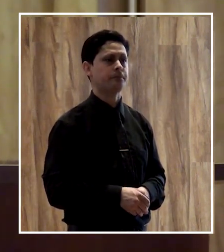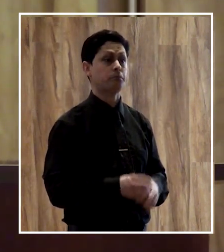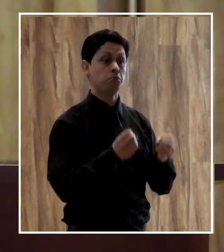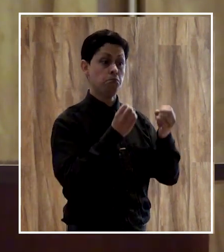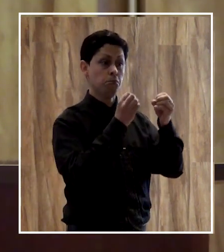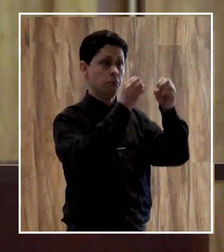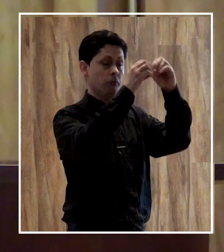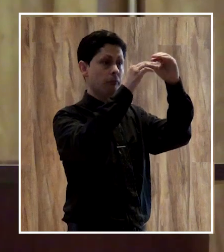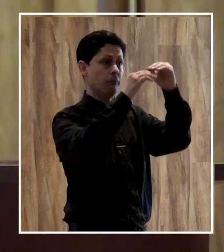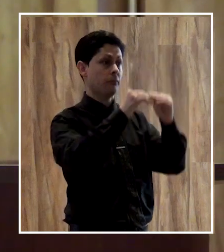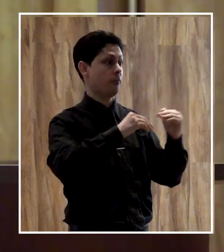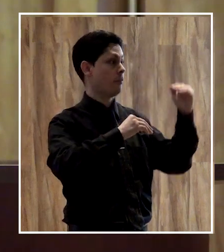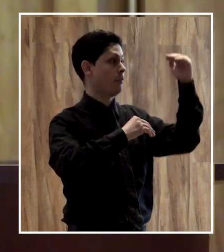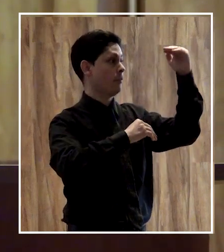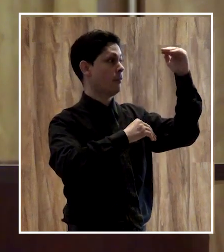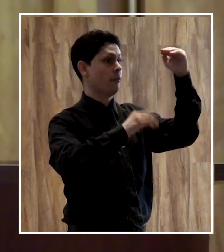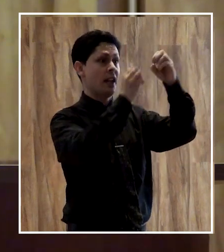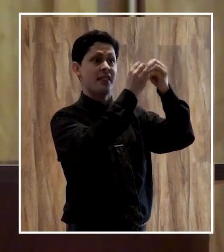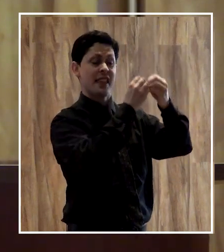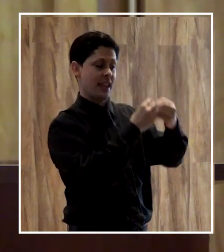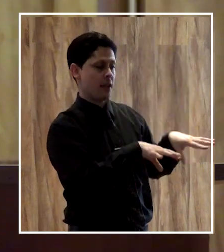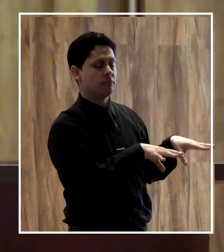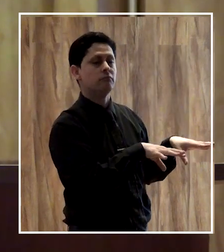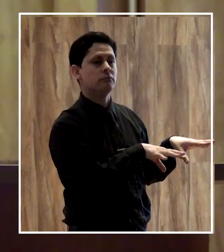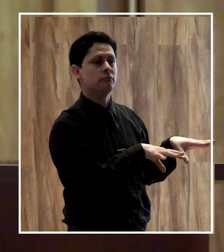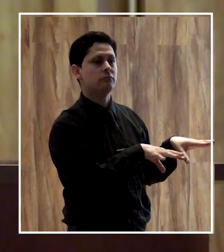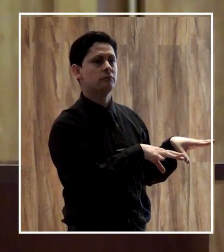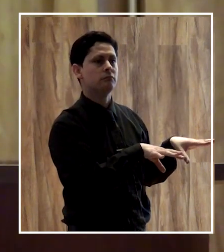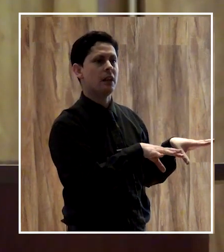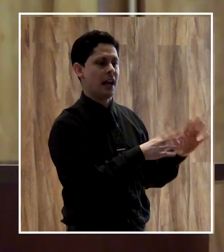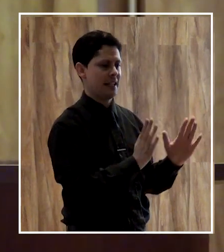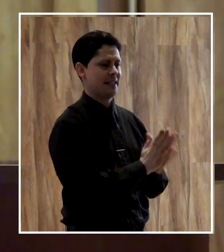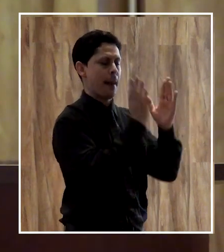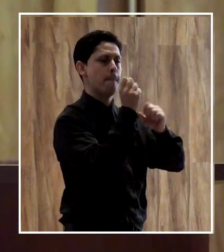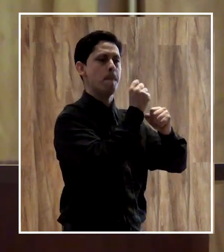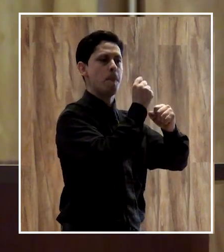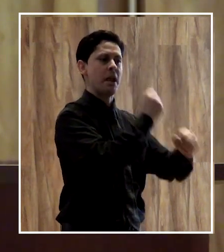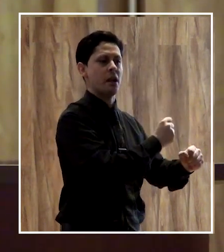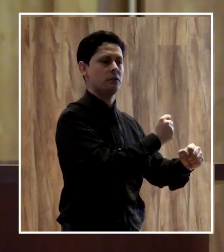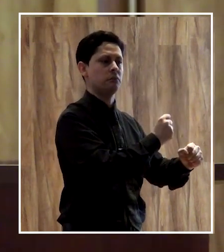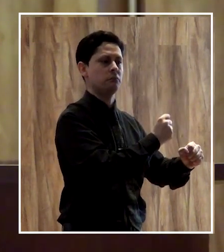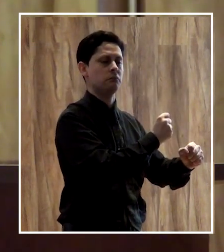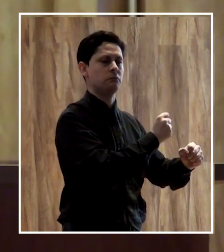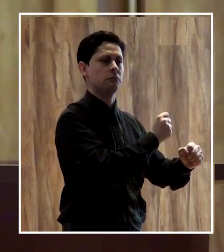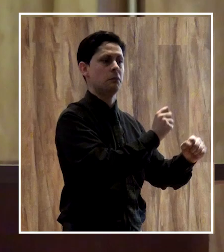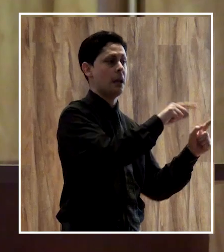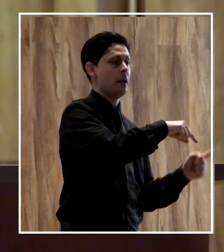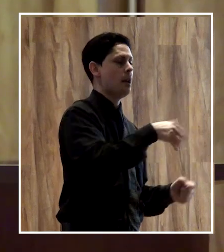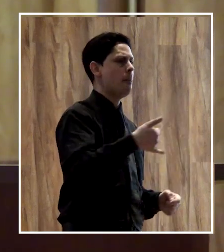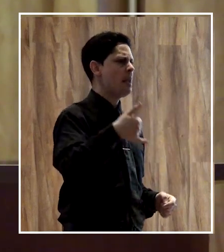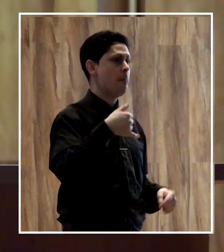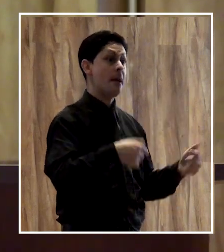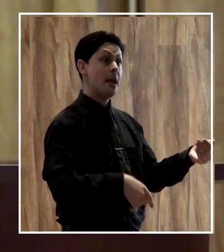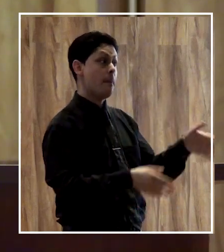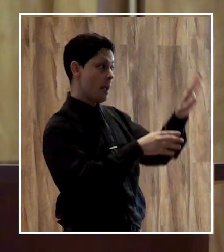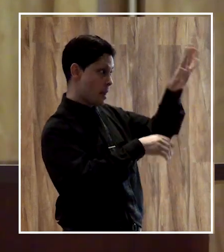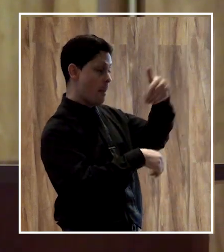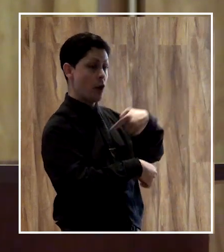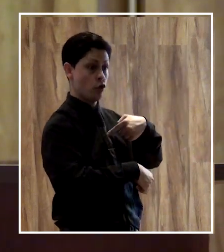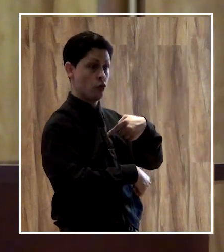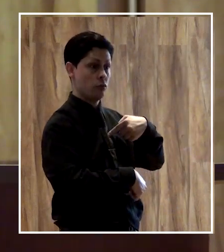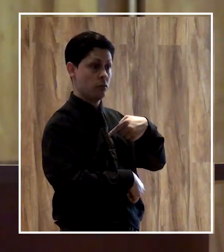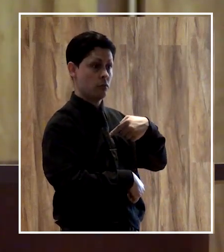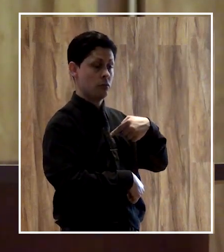dejé esta bajada a las cabañas de San Miguel y me llamaron